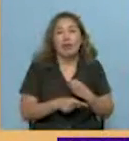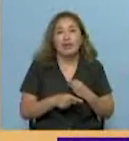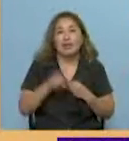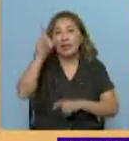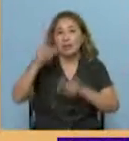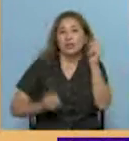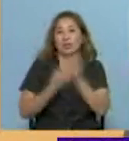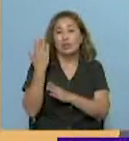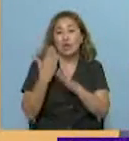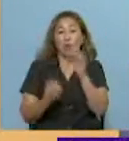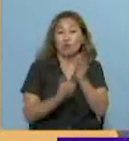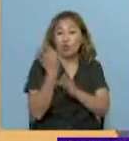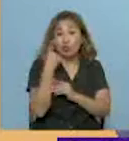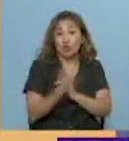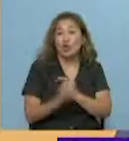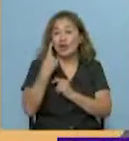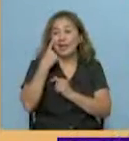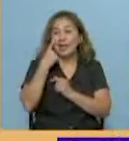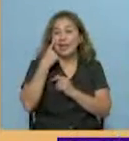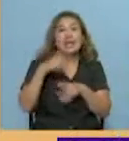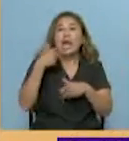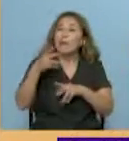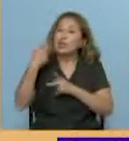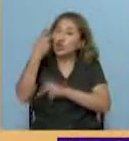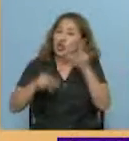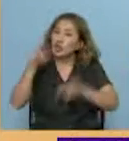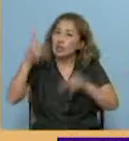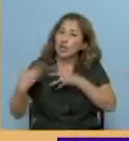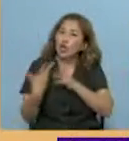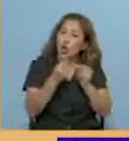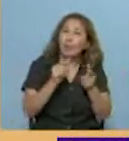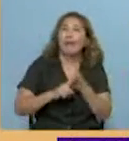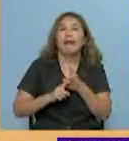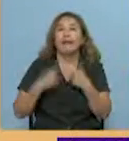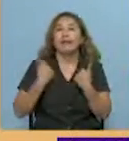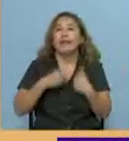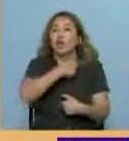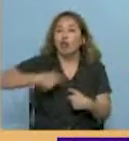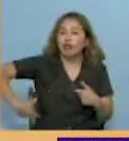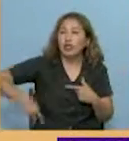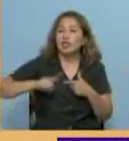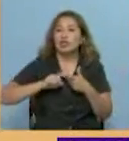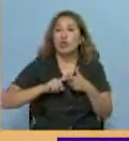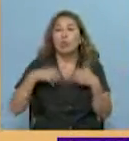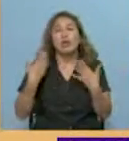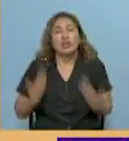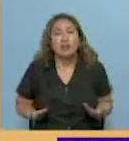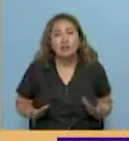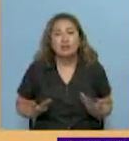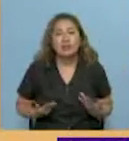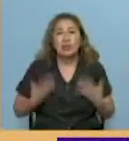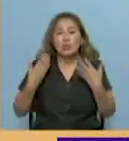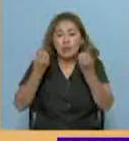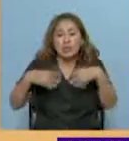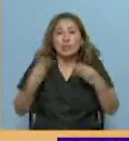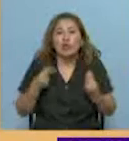productores las instituciones y los compradores en nuestro gobierno provincial para que para que podamos decir a ver cómo arrancamos